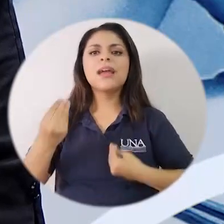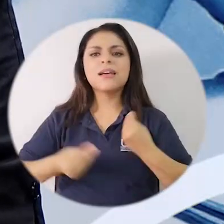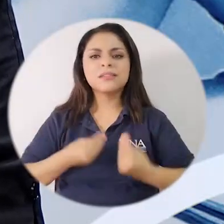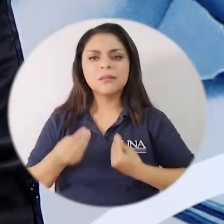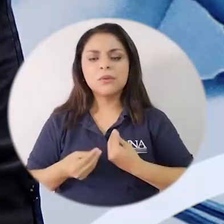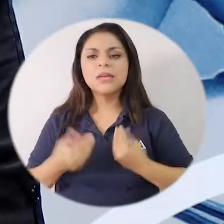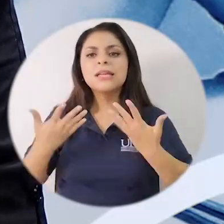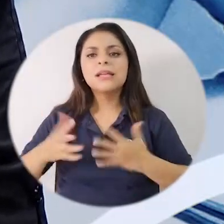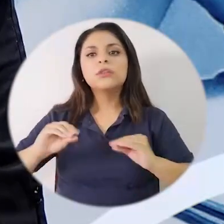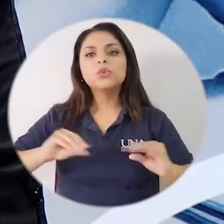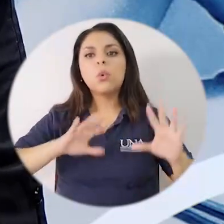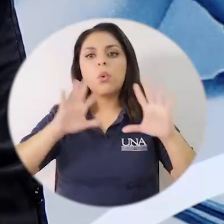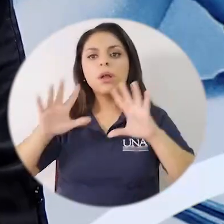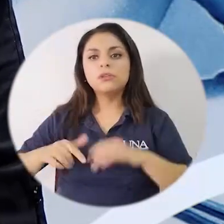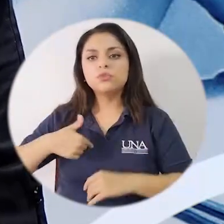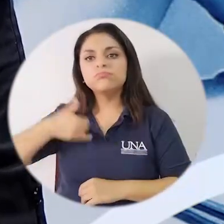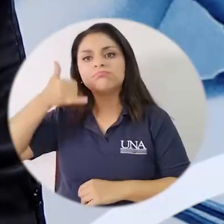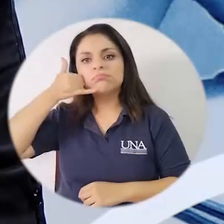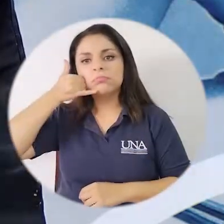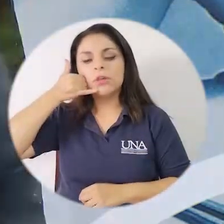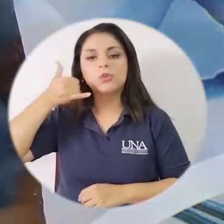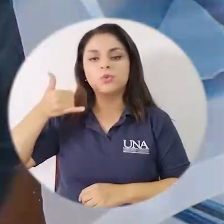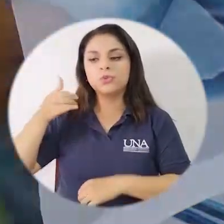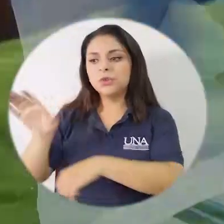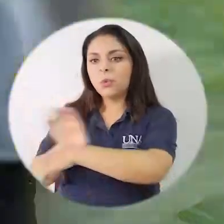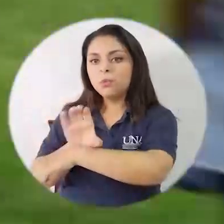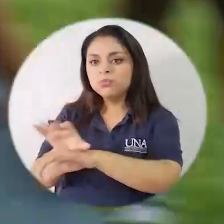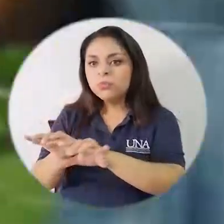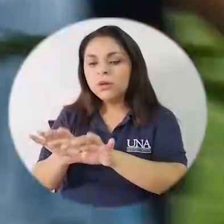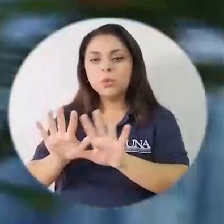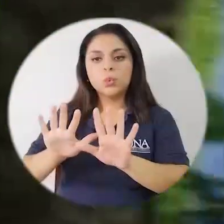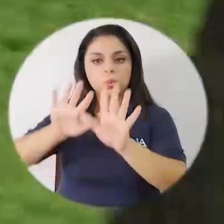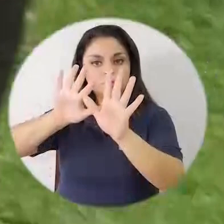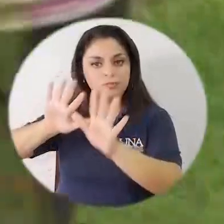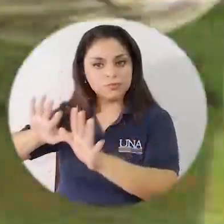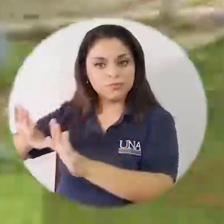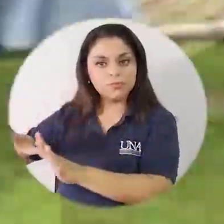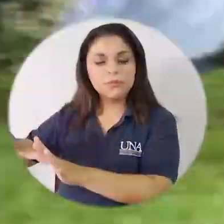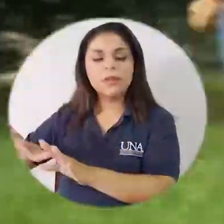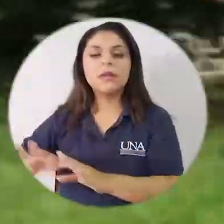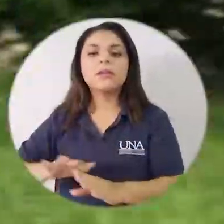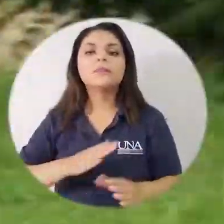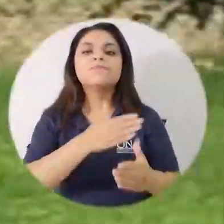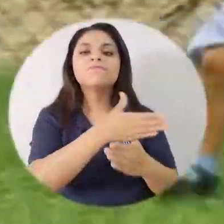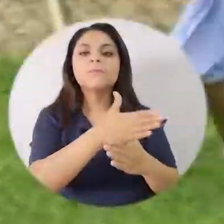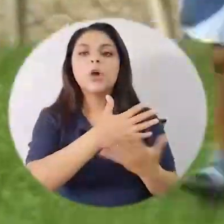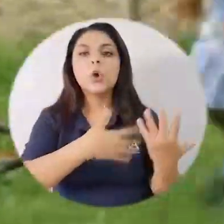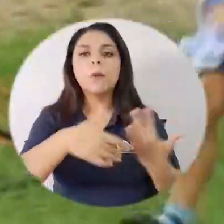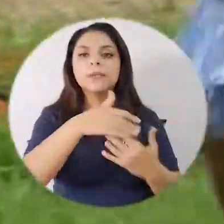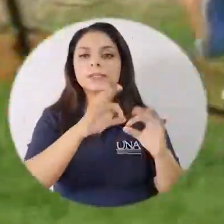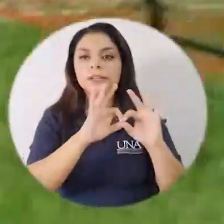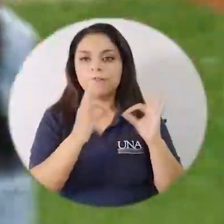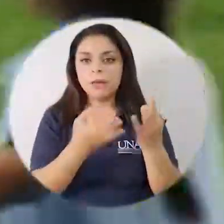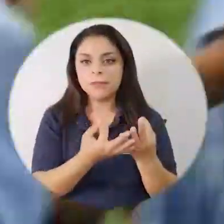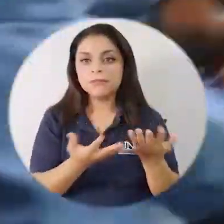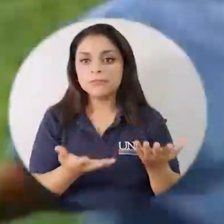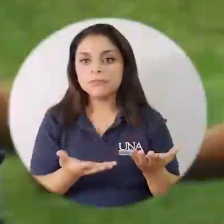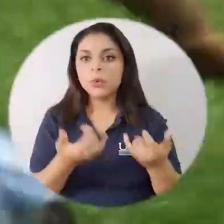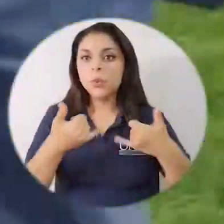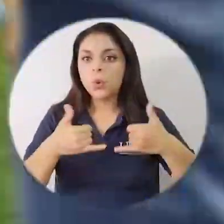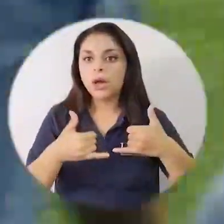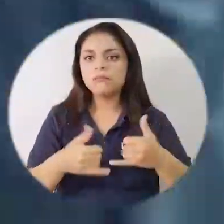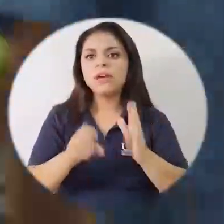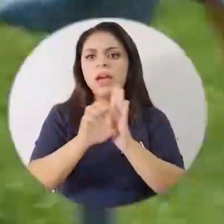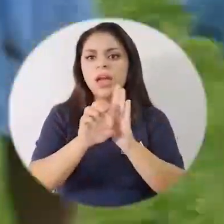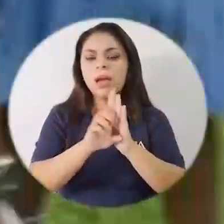hacemos? Pues si ya todo el día estamos con el celular, dejemos el celular, la computadora un ratito, desconectémonos y compartimos en familia.